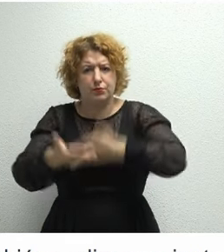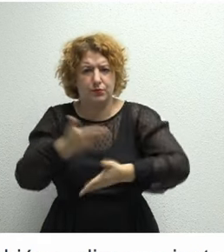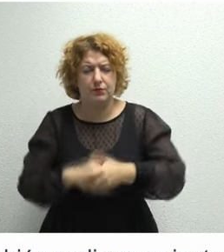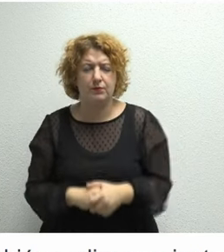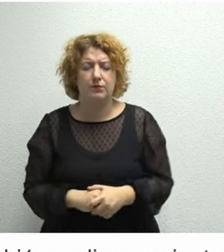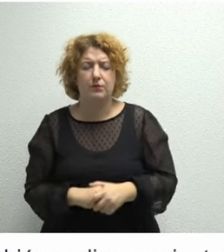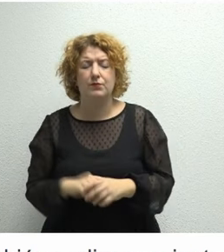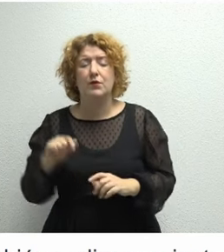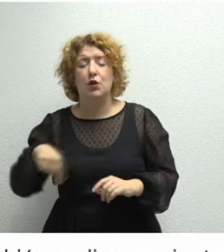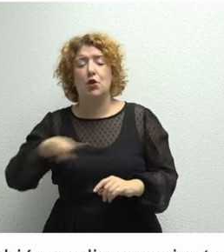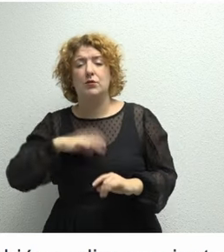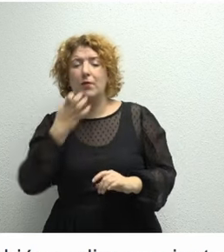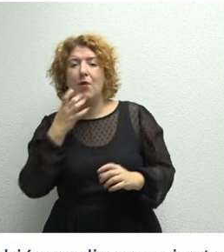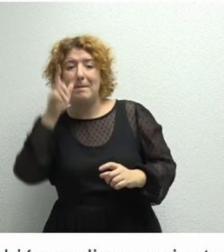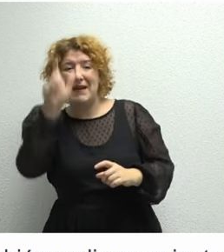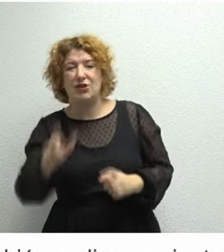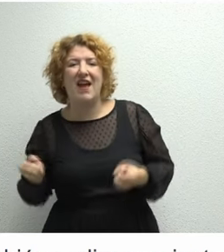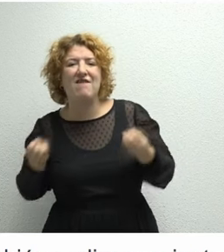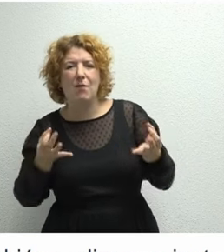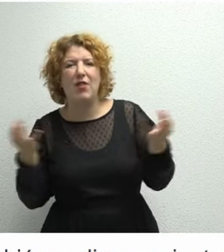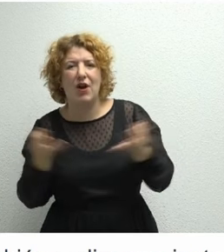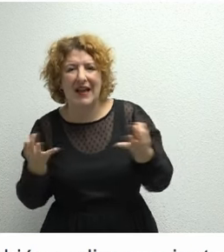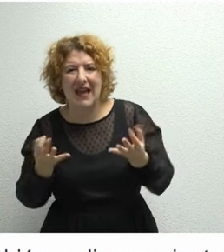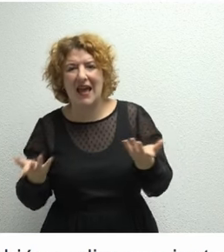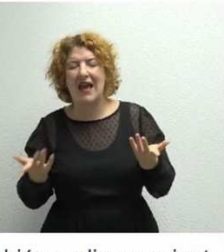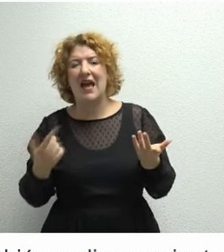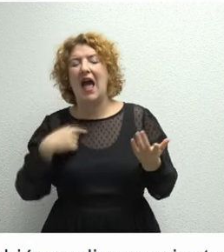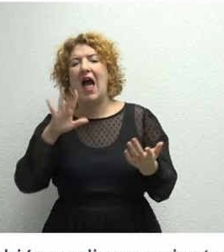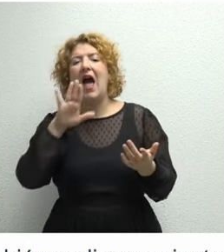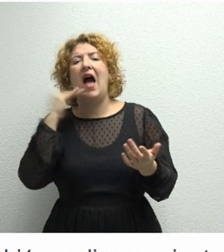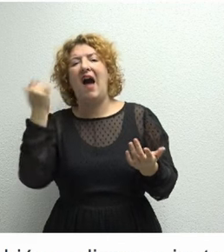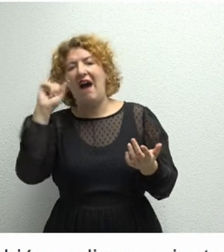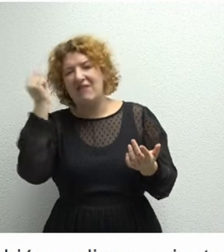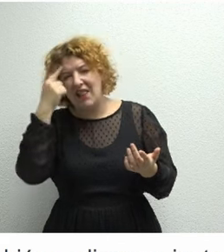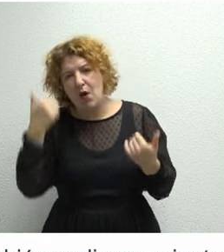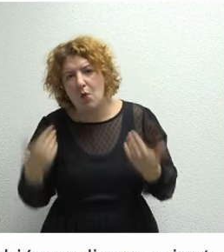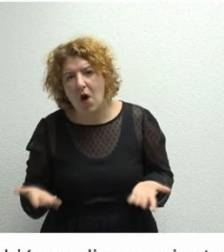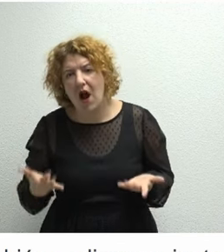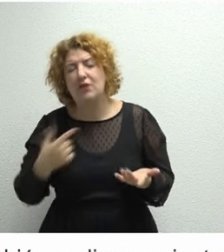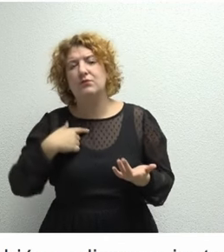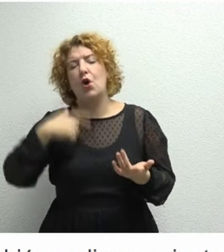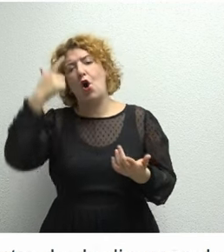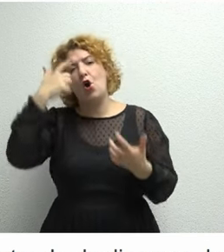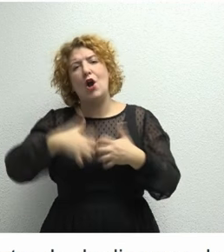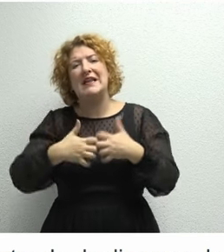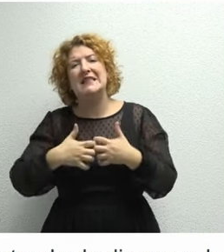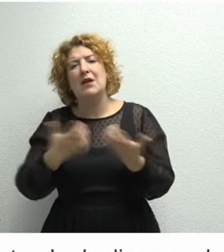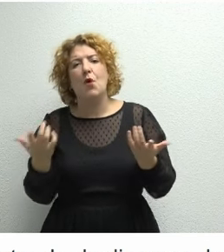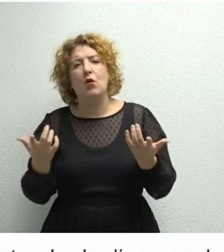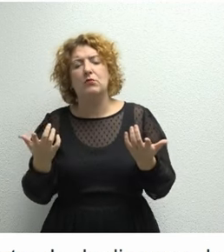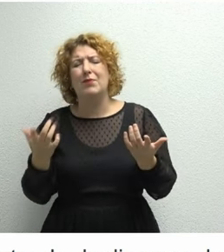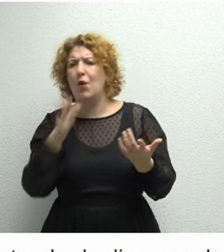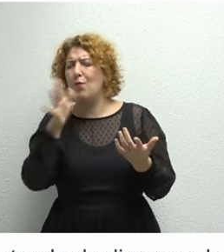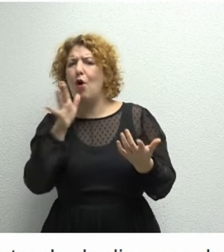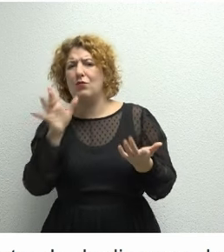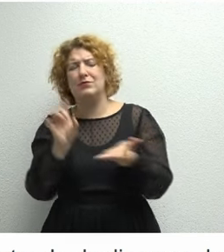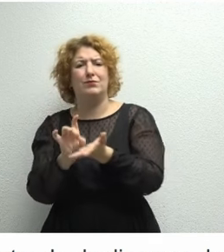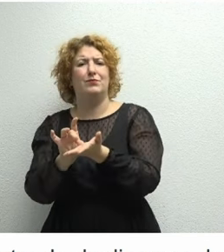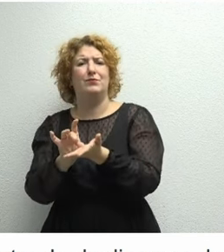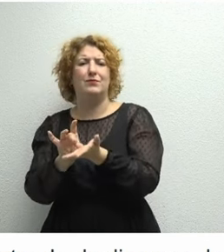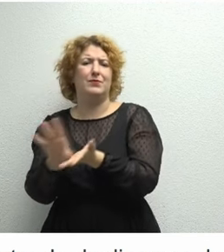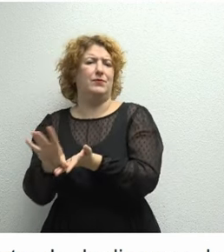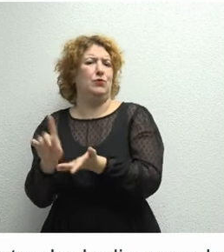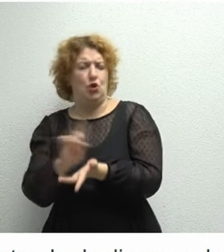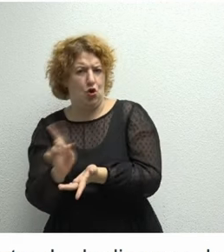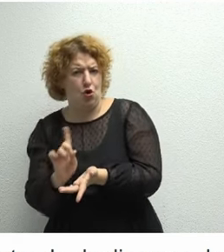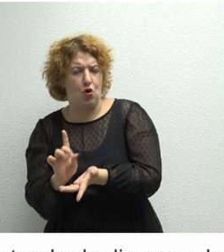aportamos información de la persona de sus competencias y habilidades su perfil cognitivo no para excluir ni ni ni